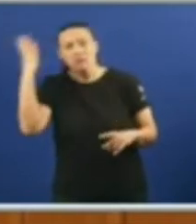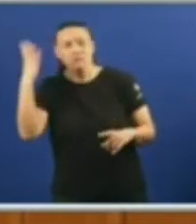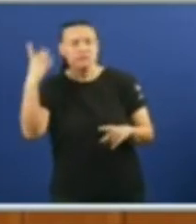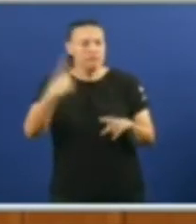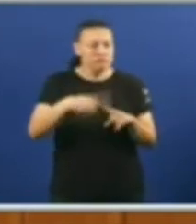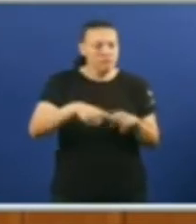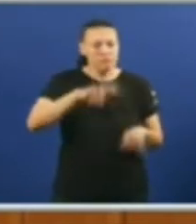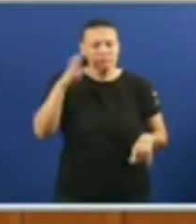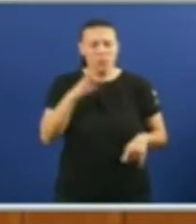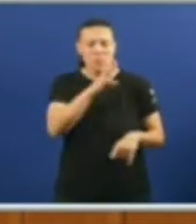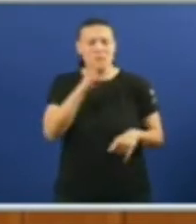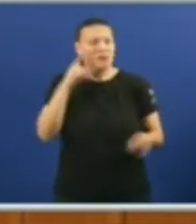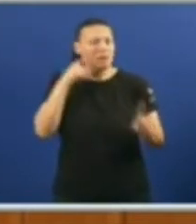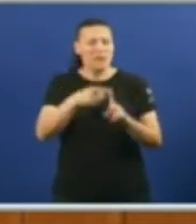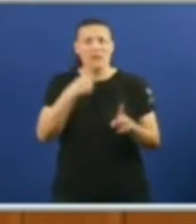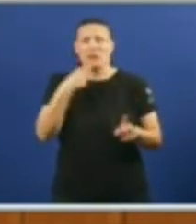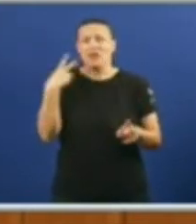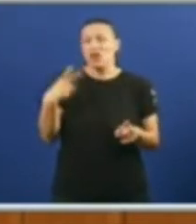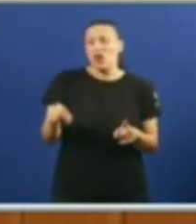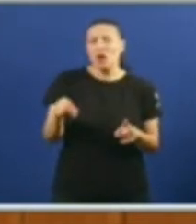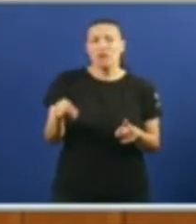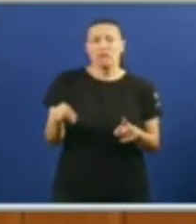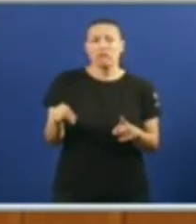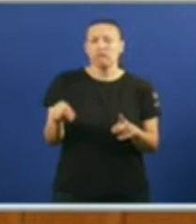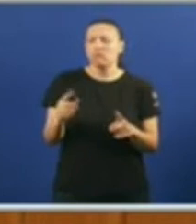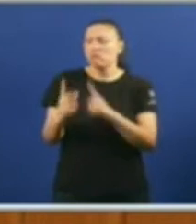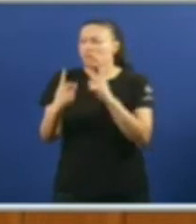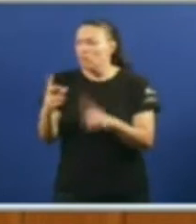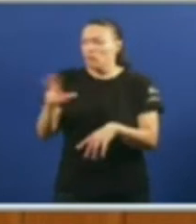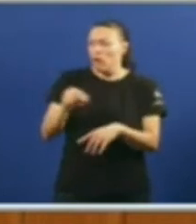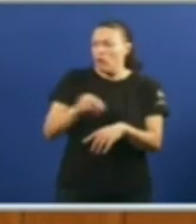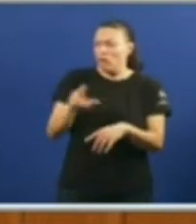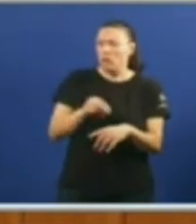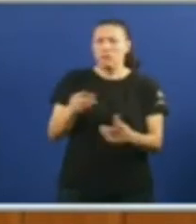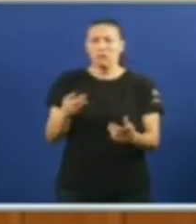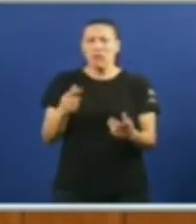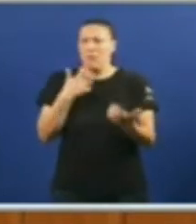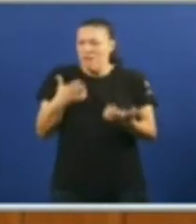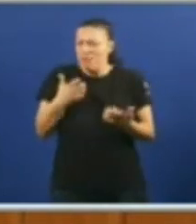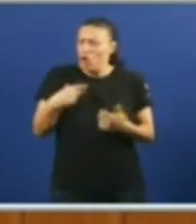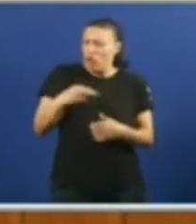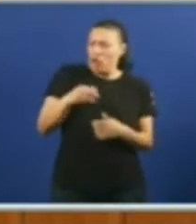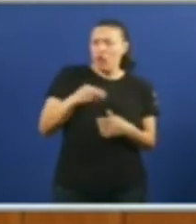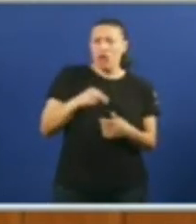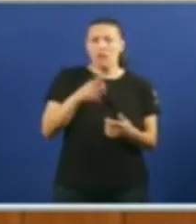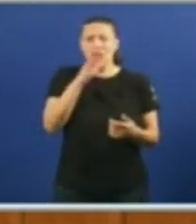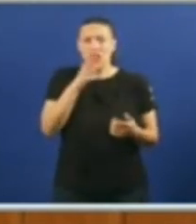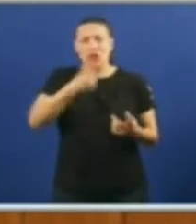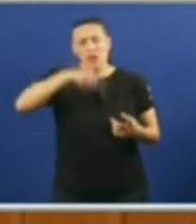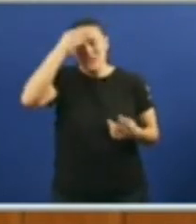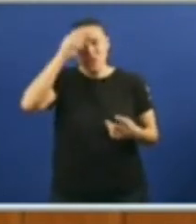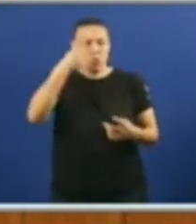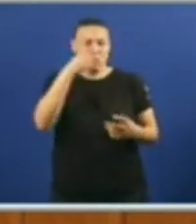Partido Popular para negar aspectos que serían beneficiosos para o noso país, unha das que me pareceu, polo menos